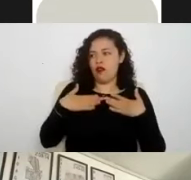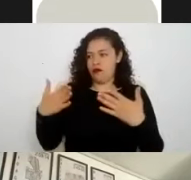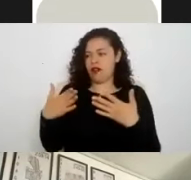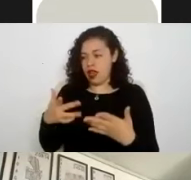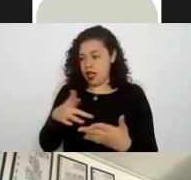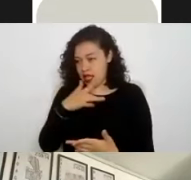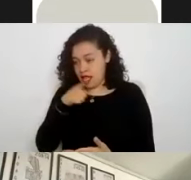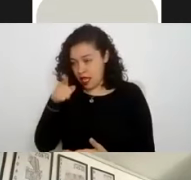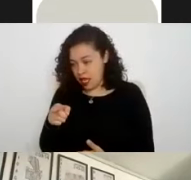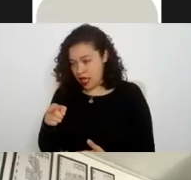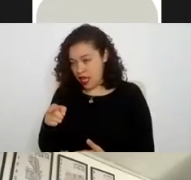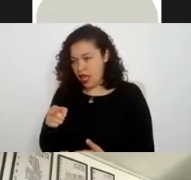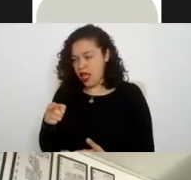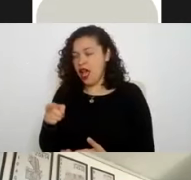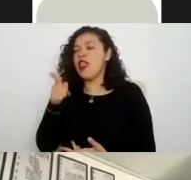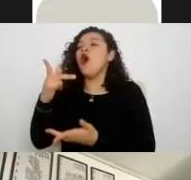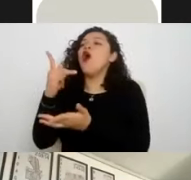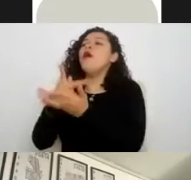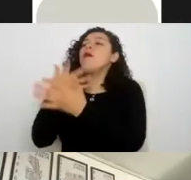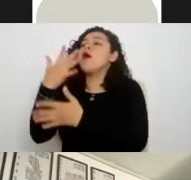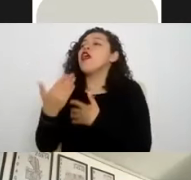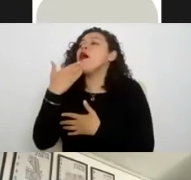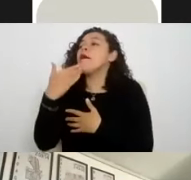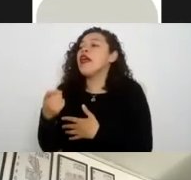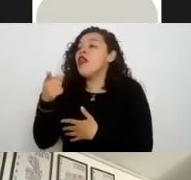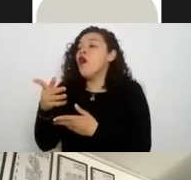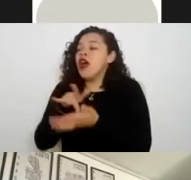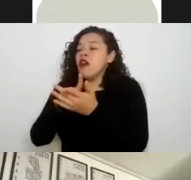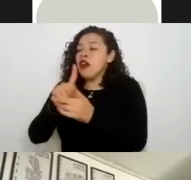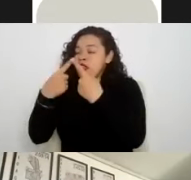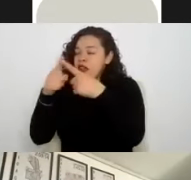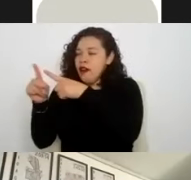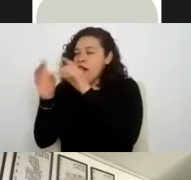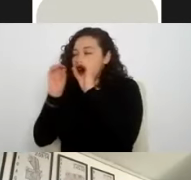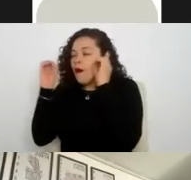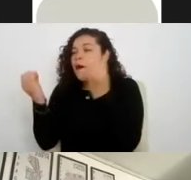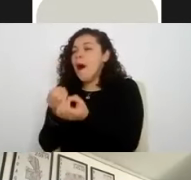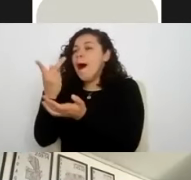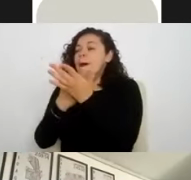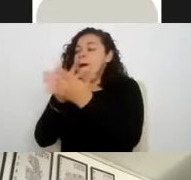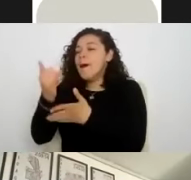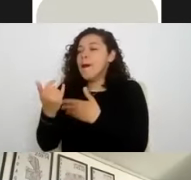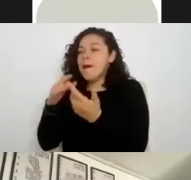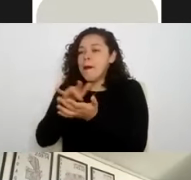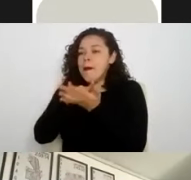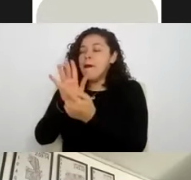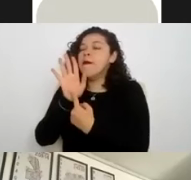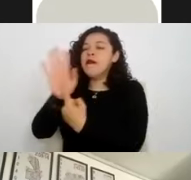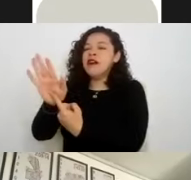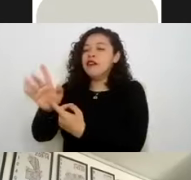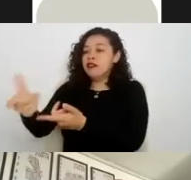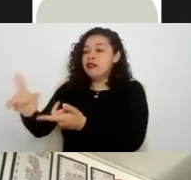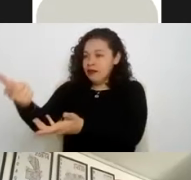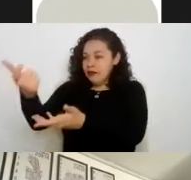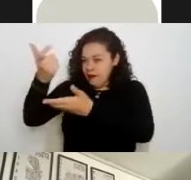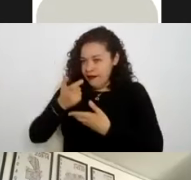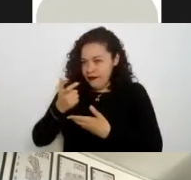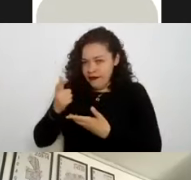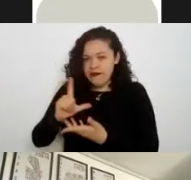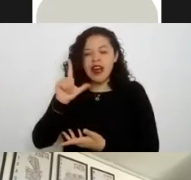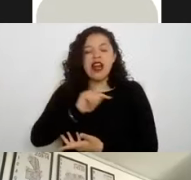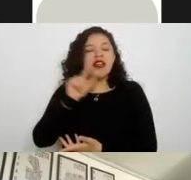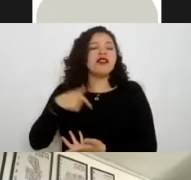estuvieran ayudando proyectos en específico de diferentes organizaciones y que diéramos a conocer los resultados. Entonces, por ejemplo, bueno,